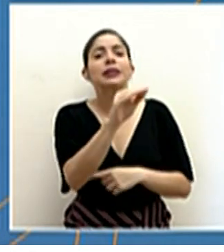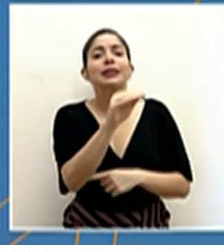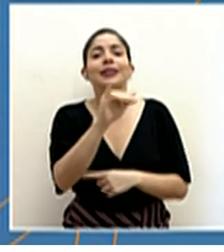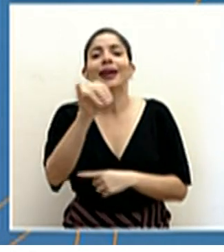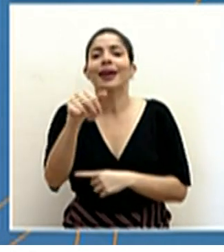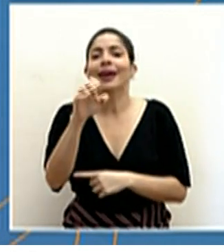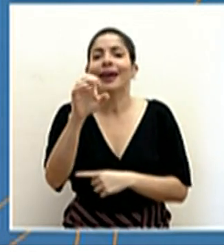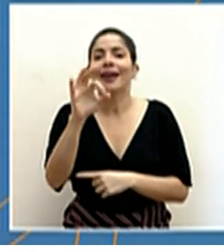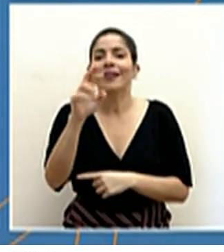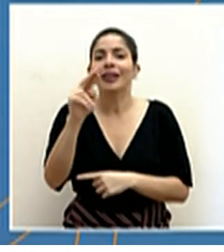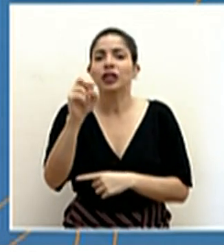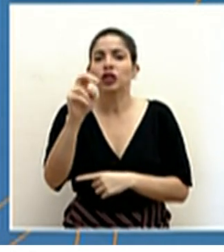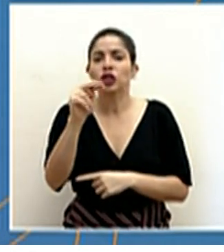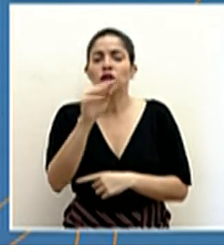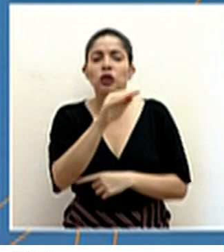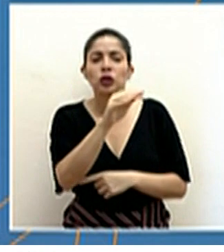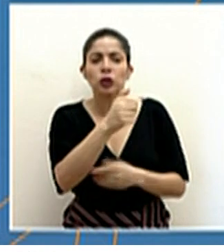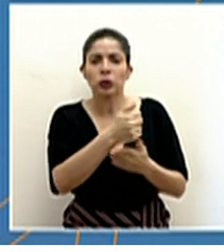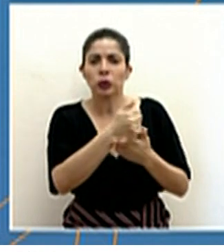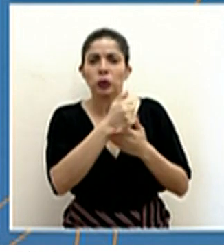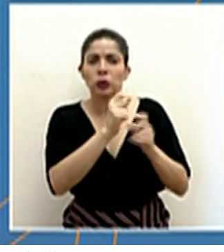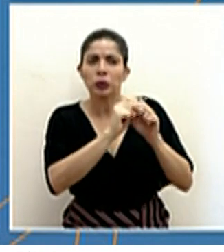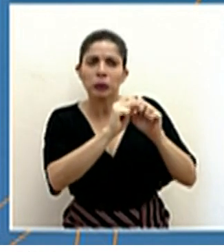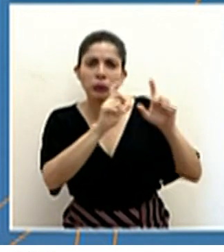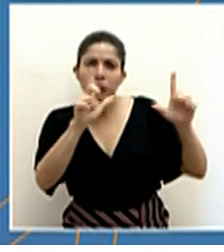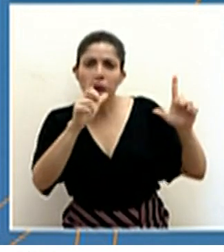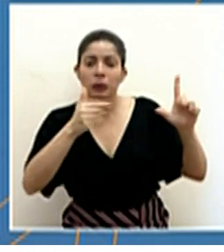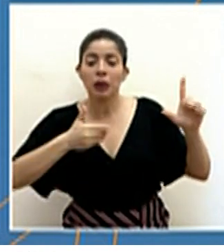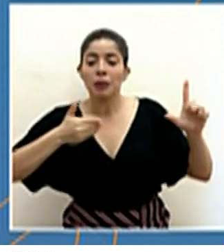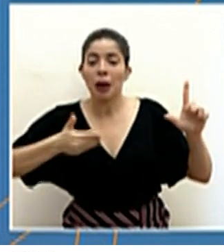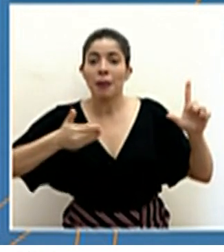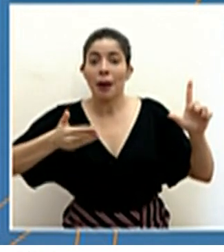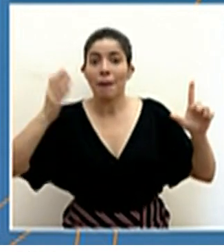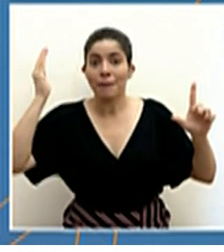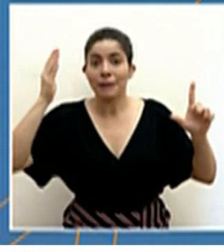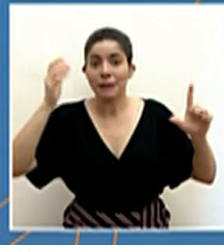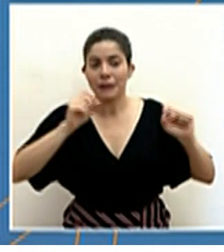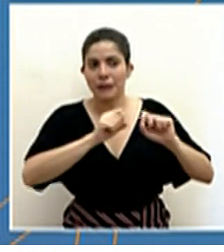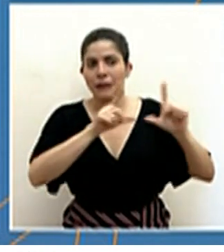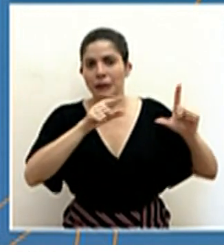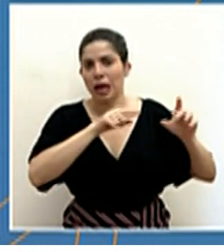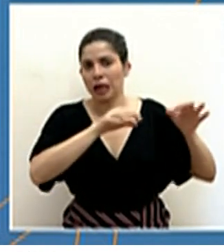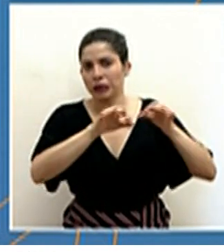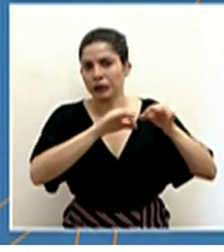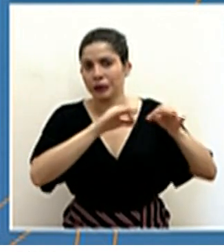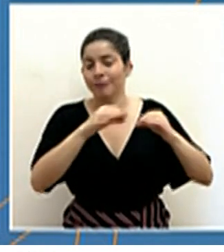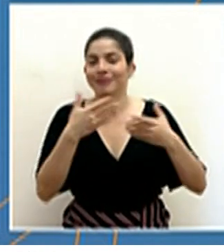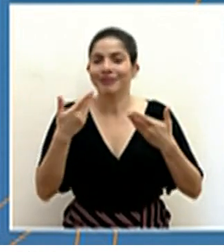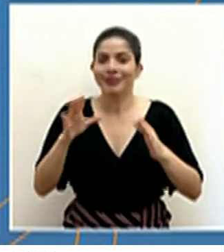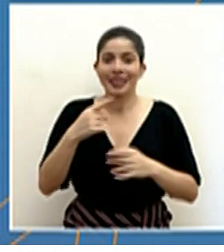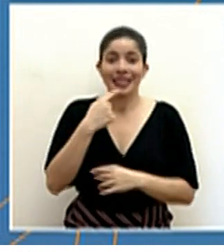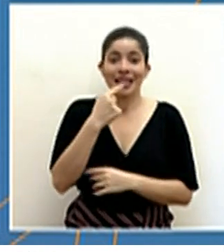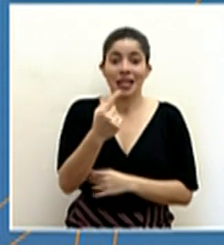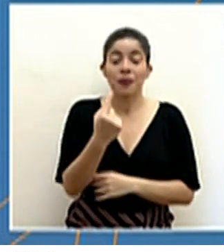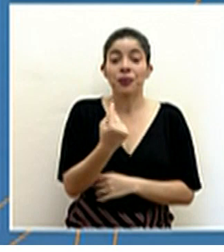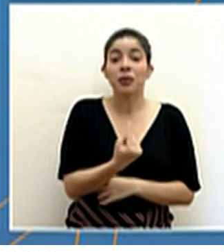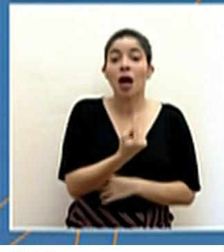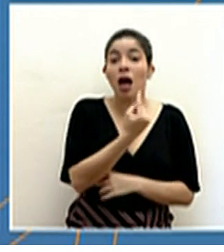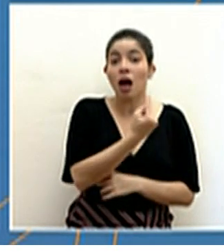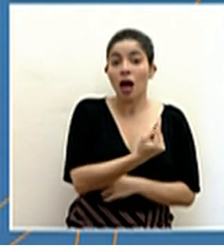que nos vaya desplegando conforme vamos avanzando en la presentación. Como les decía, cada